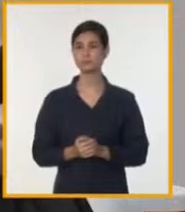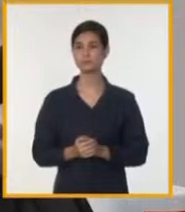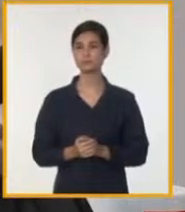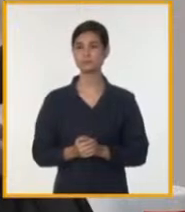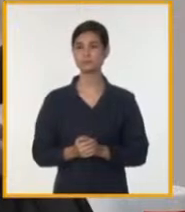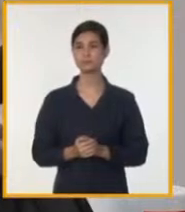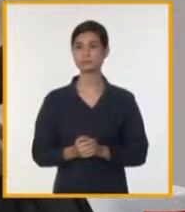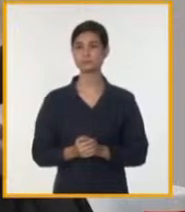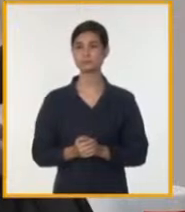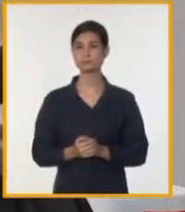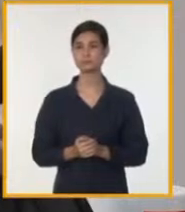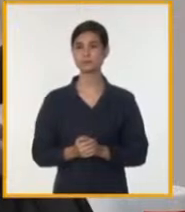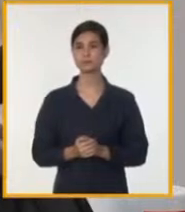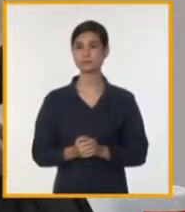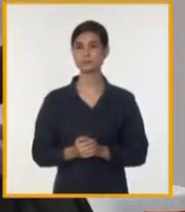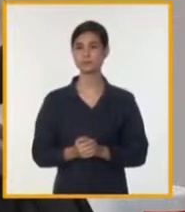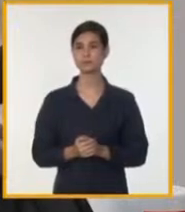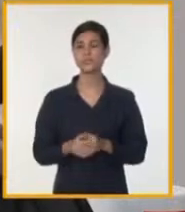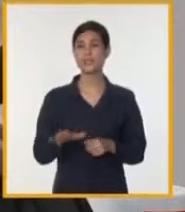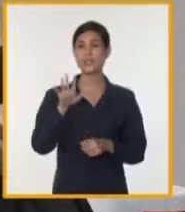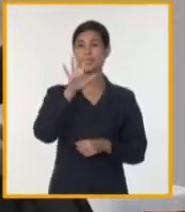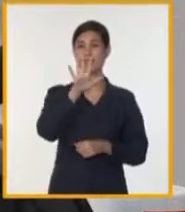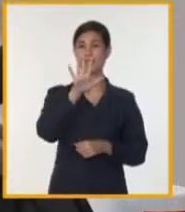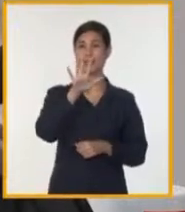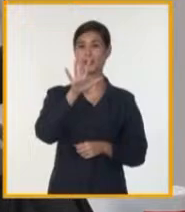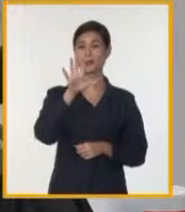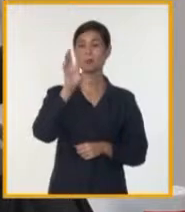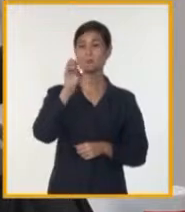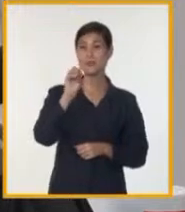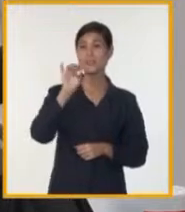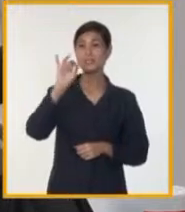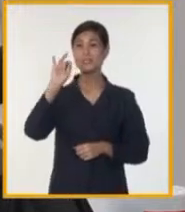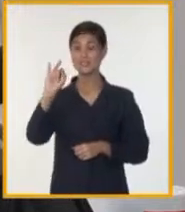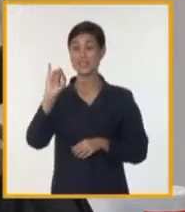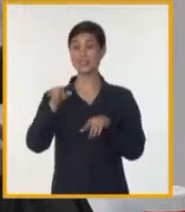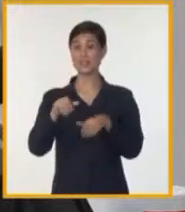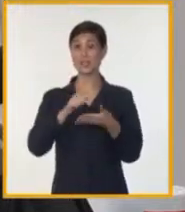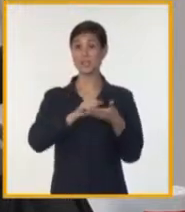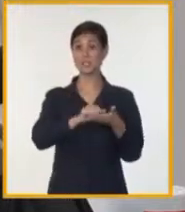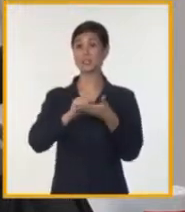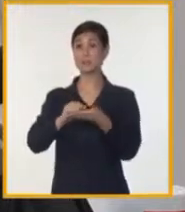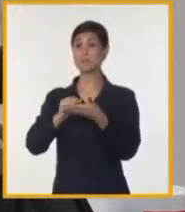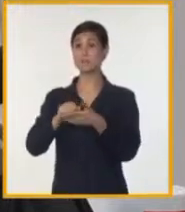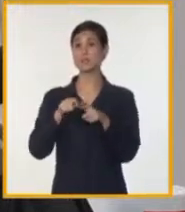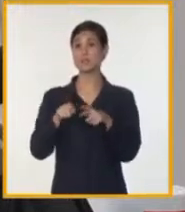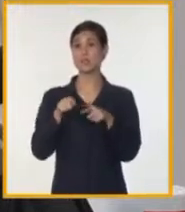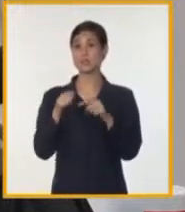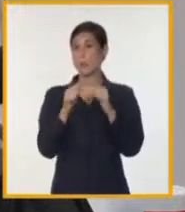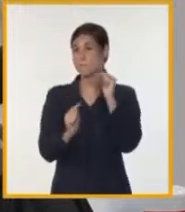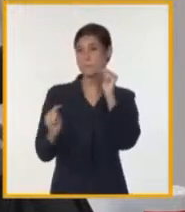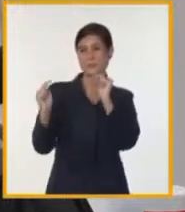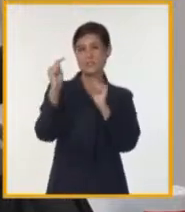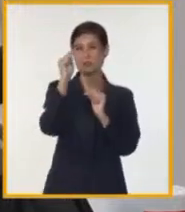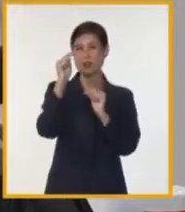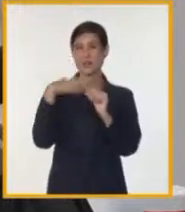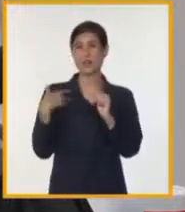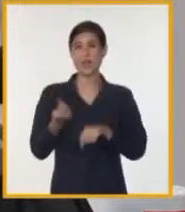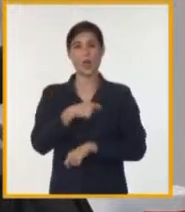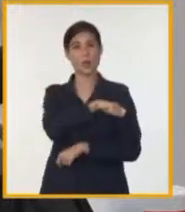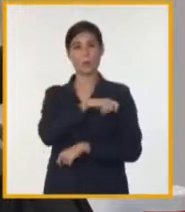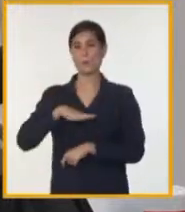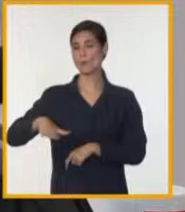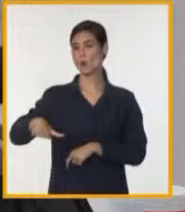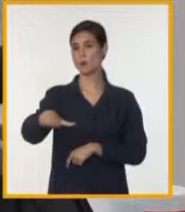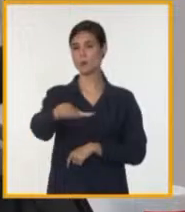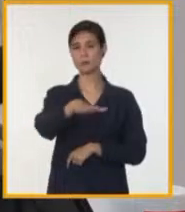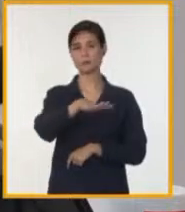Estos medios, los 507 ómnibus estos que prestan servicio, están de cara al interés principal, que es la transportación pública de la población. Y